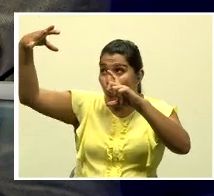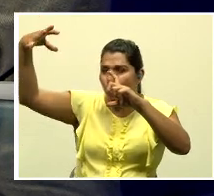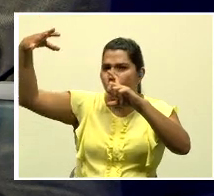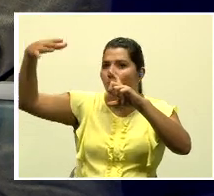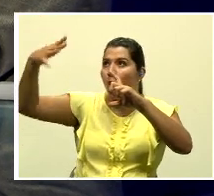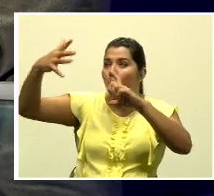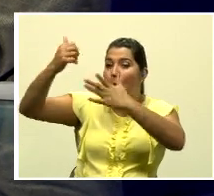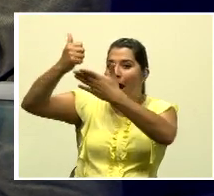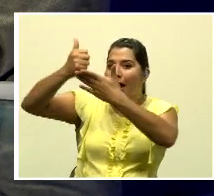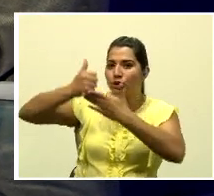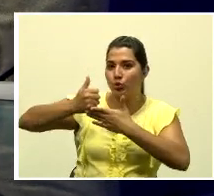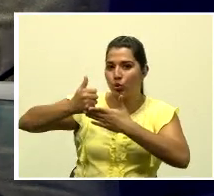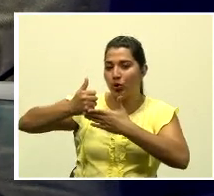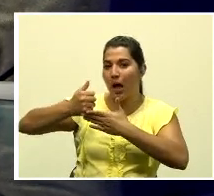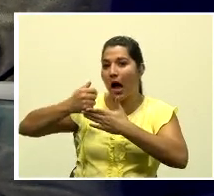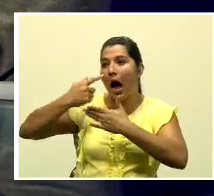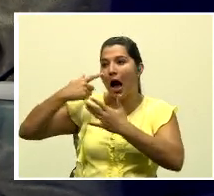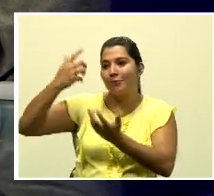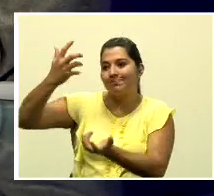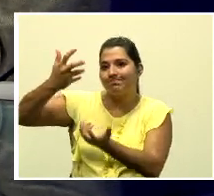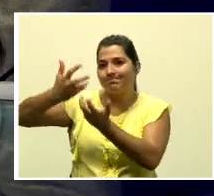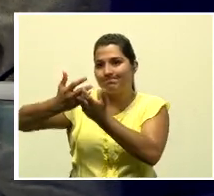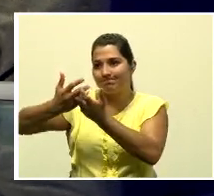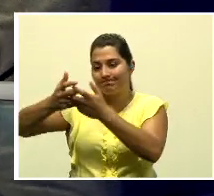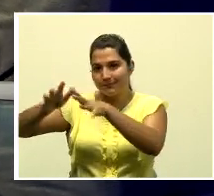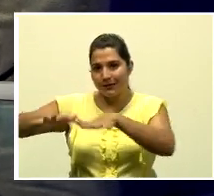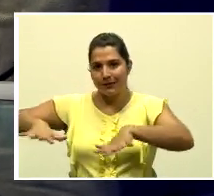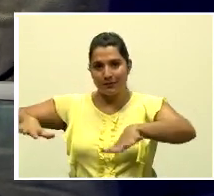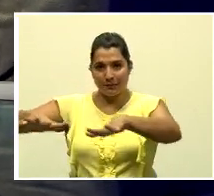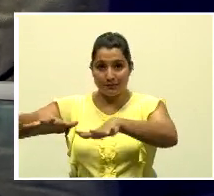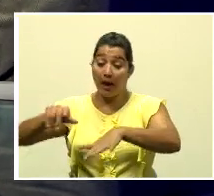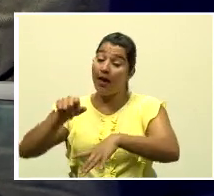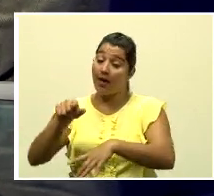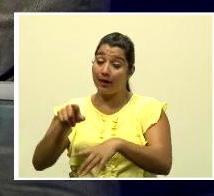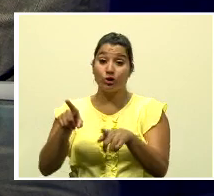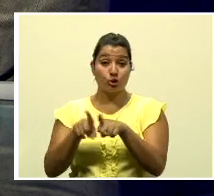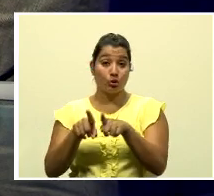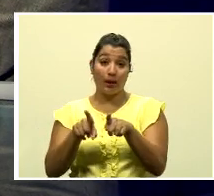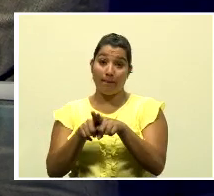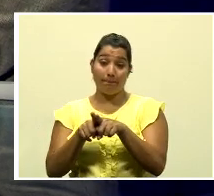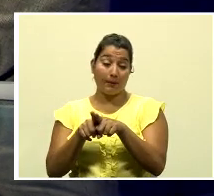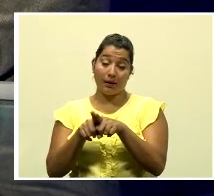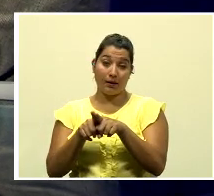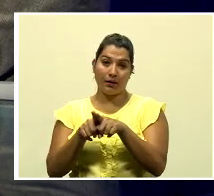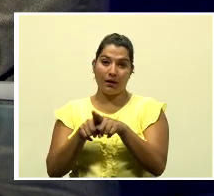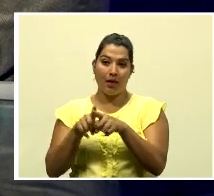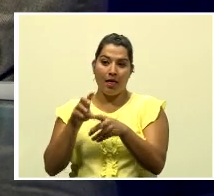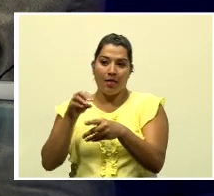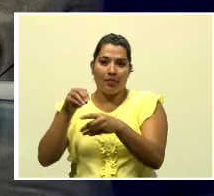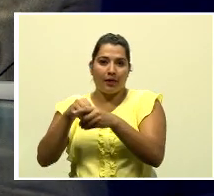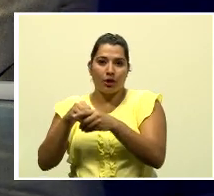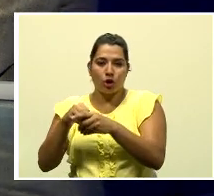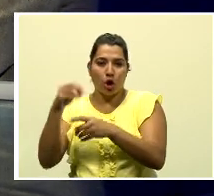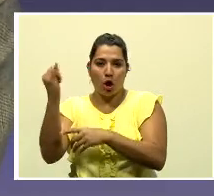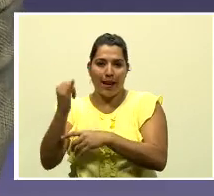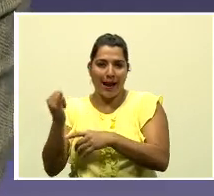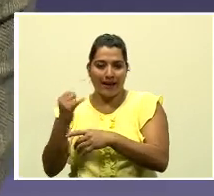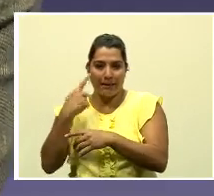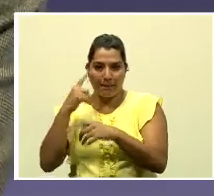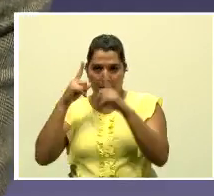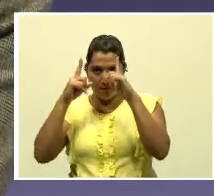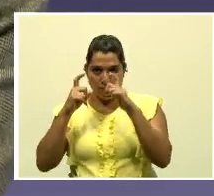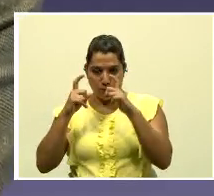está ayudando a crear sentido. Eso también es parte del juego y del arte fotográfico,